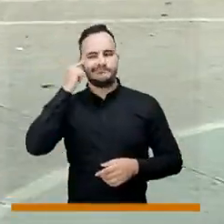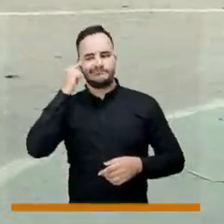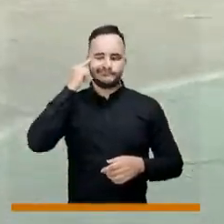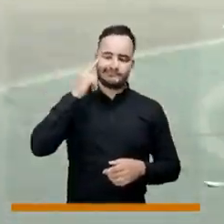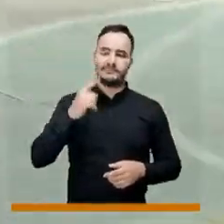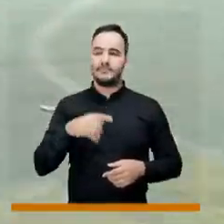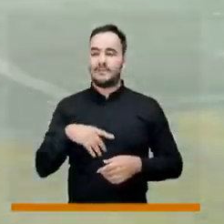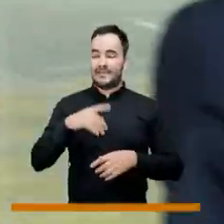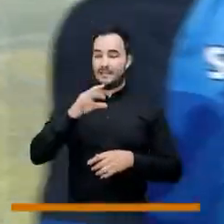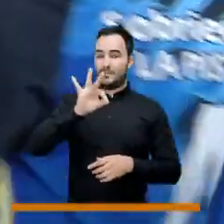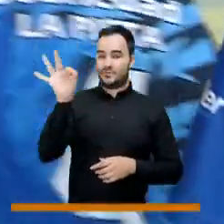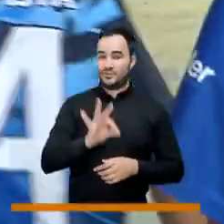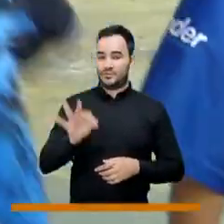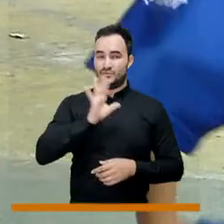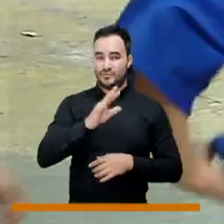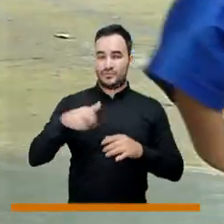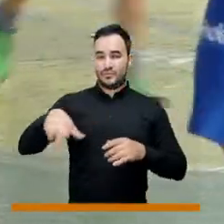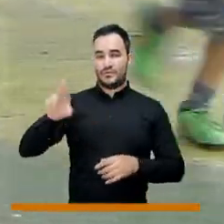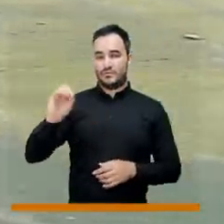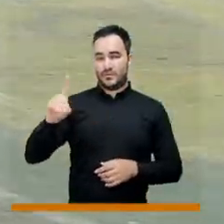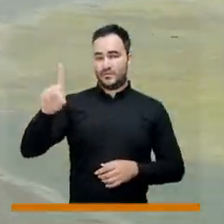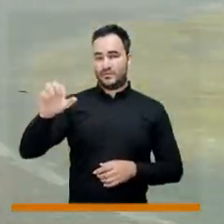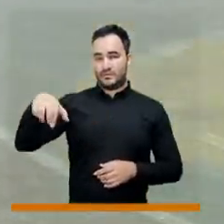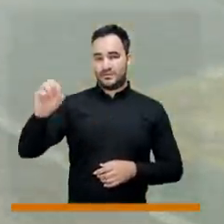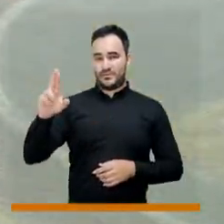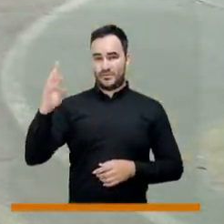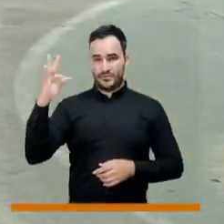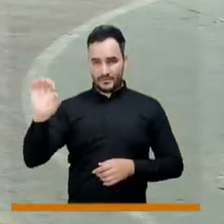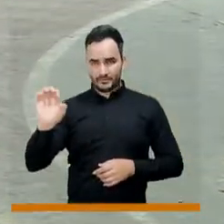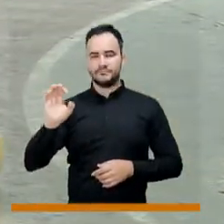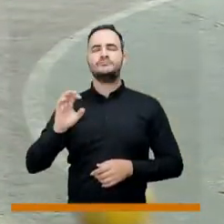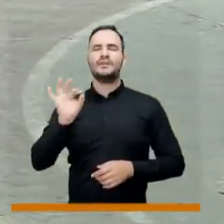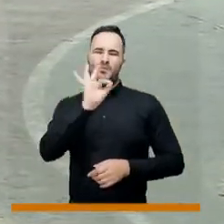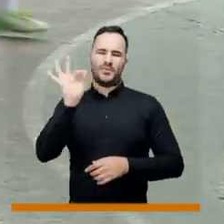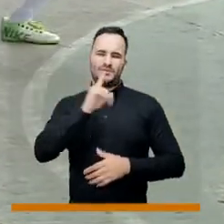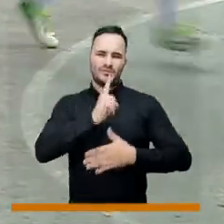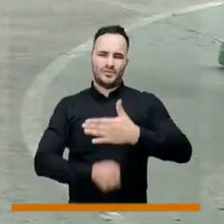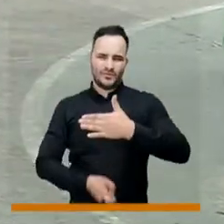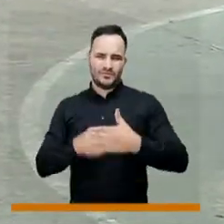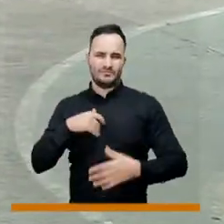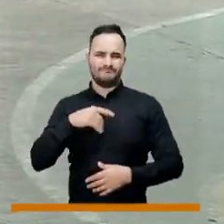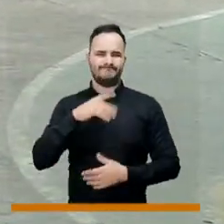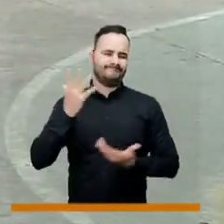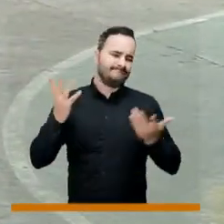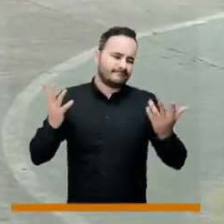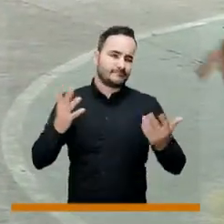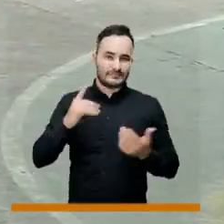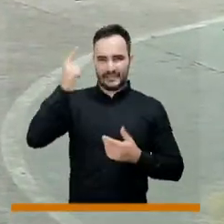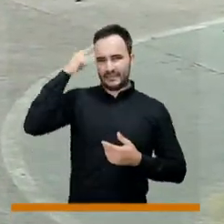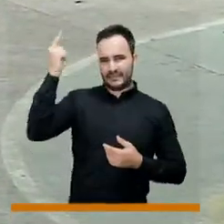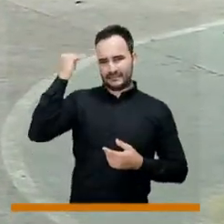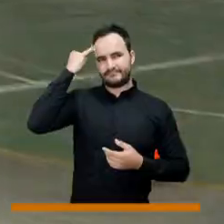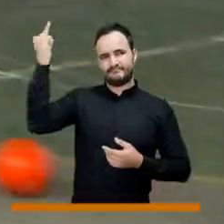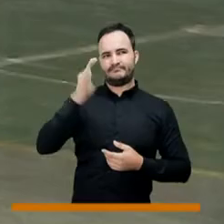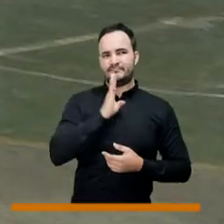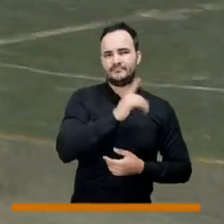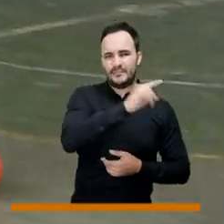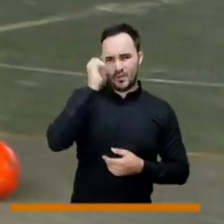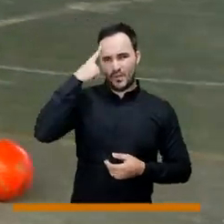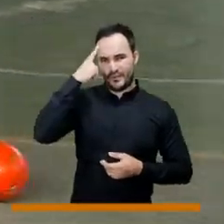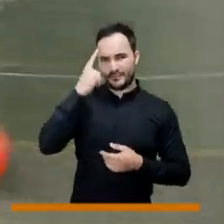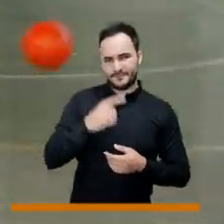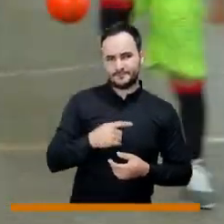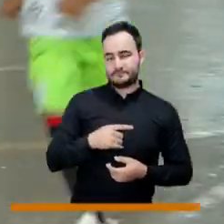evaluando la posibilidad de endeudar la tasa Prodeporte. La tasa Prodeporte es un impuesto nuevo que se generó desde la